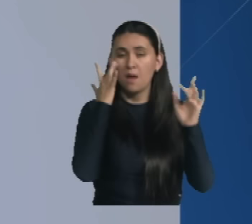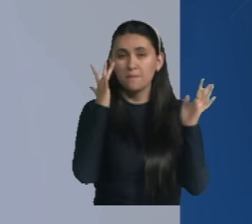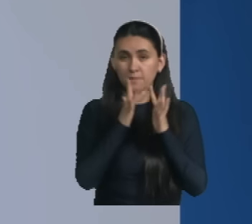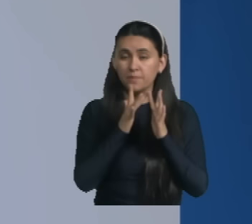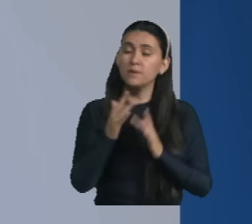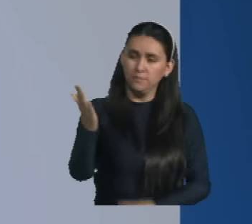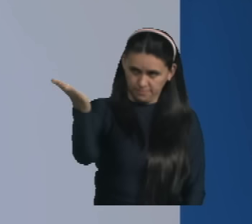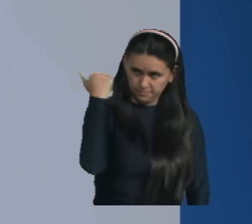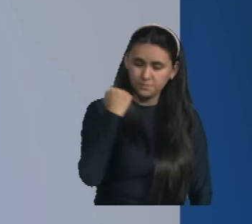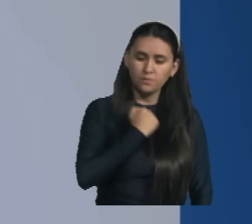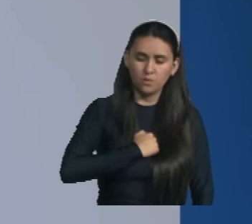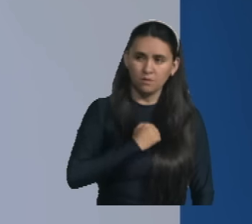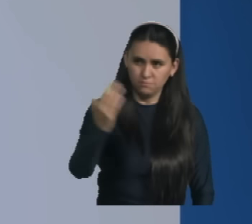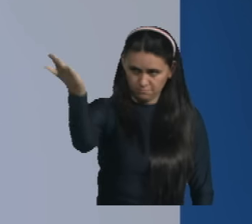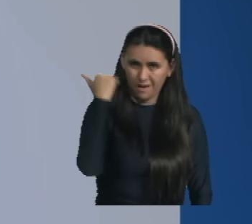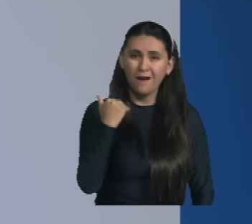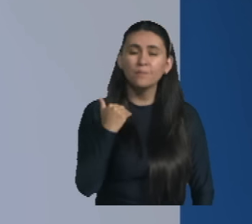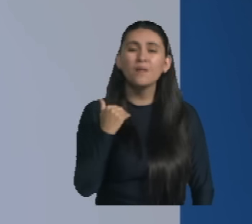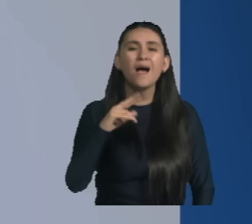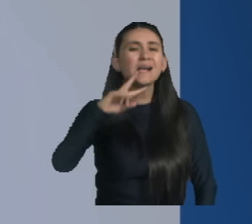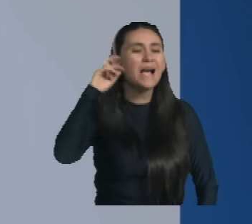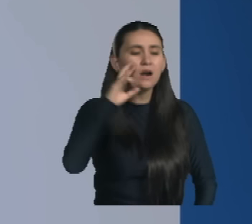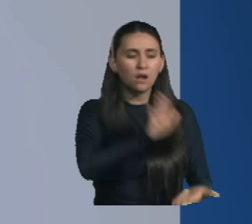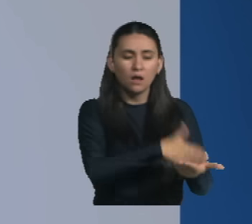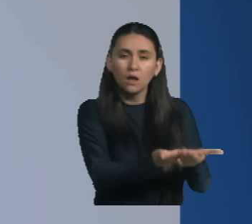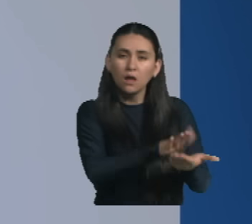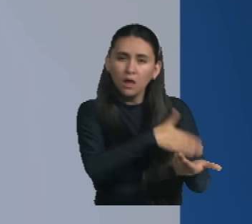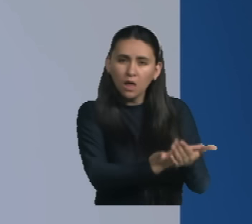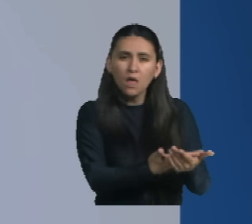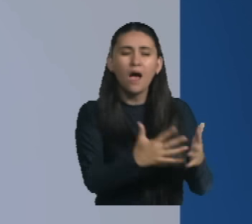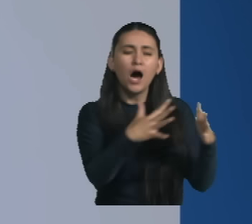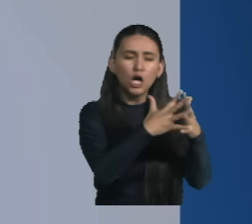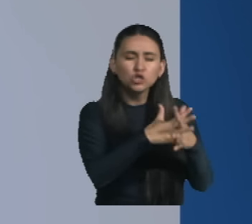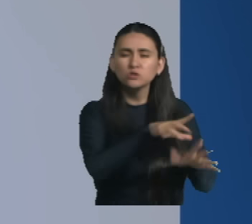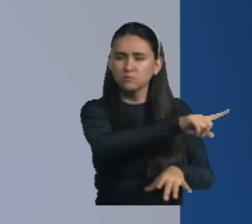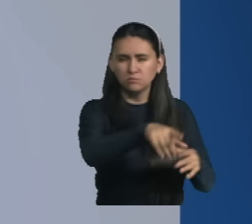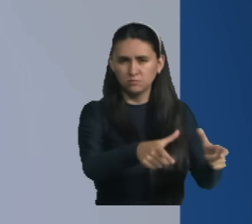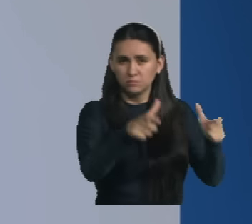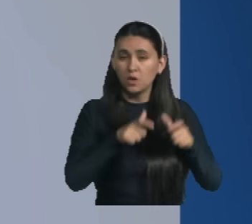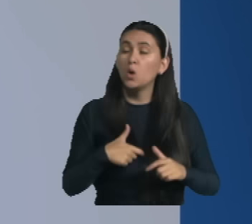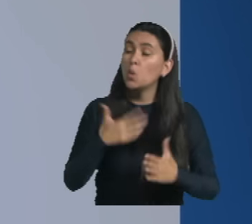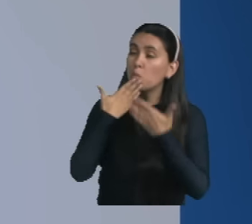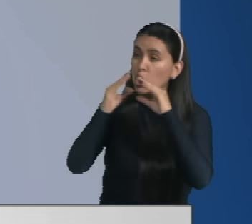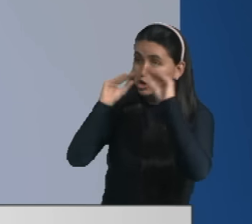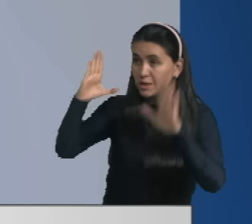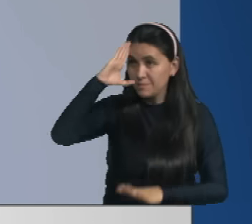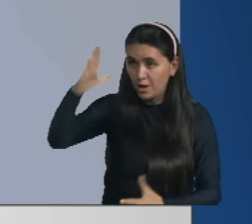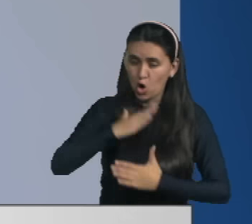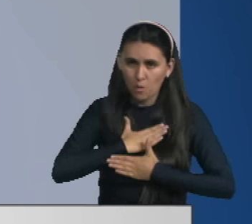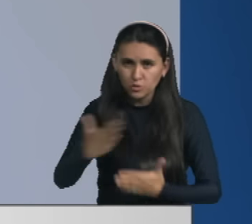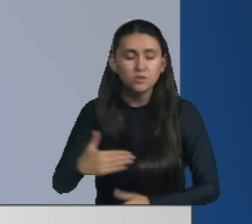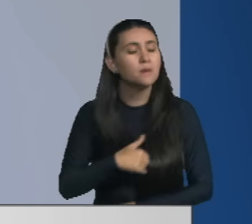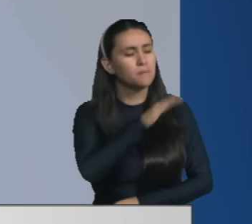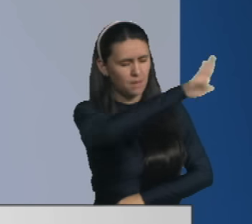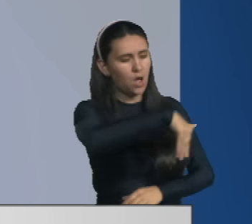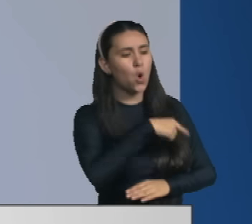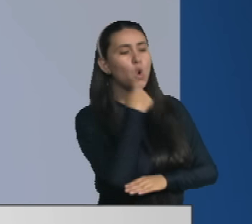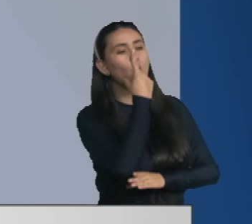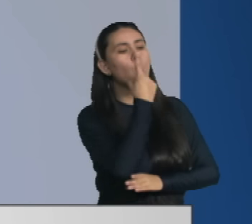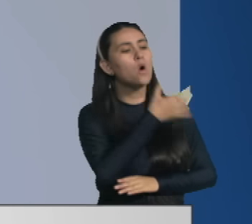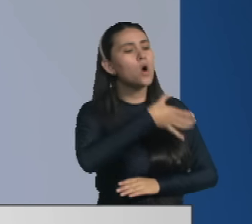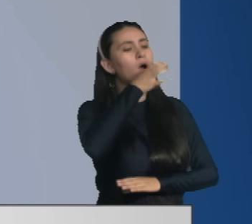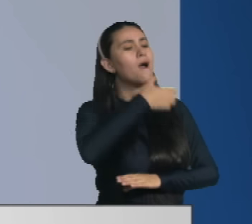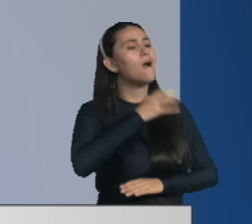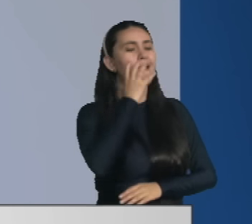viene, por favor. Caliente, por favor, la carne y el resto igual. Mi general, buenos días, sí, señor. Hola, ya me regala jugo de naranja, por